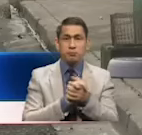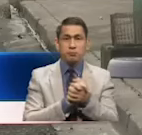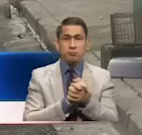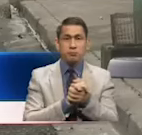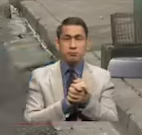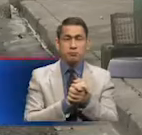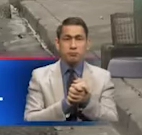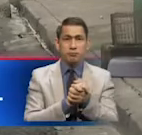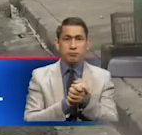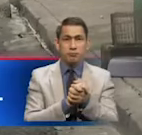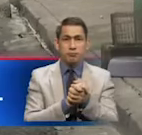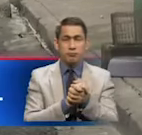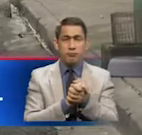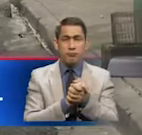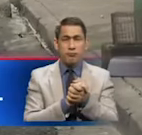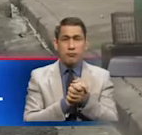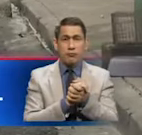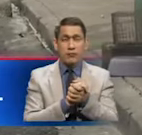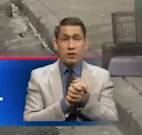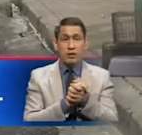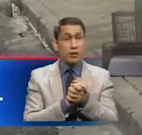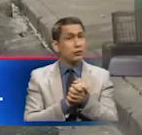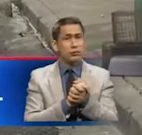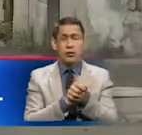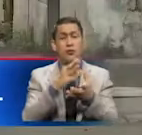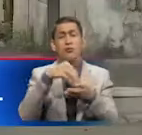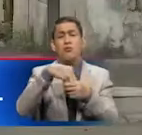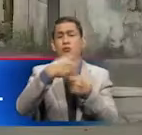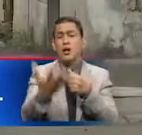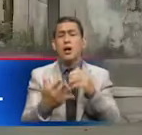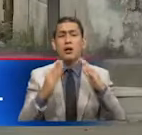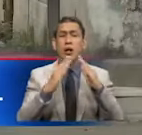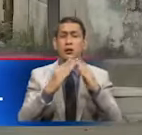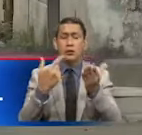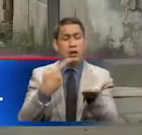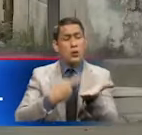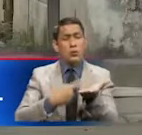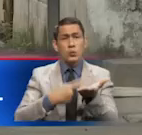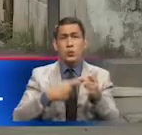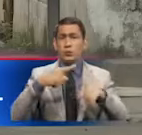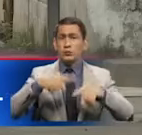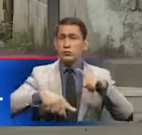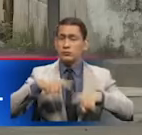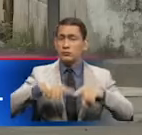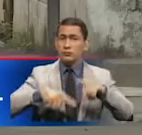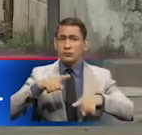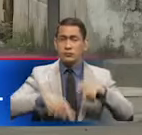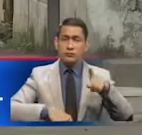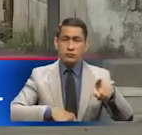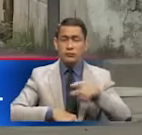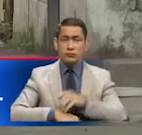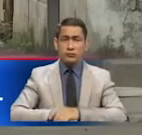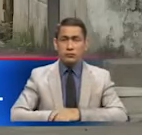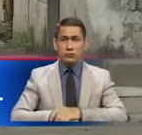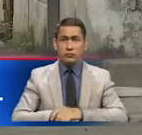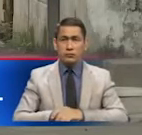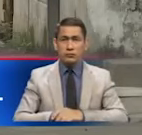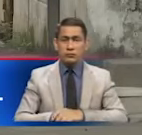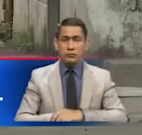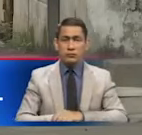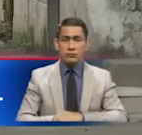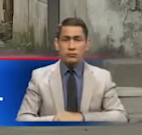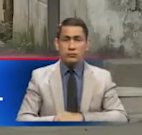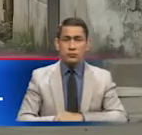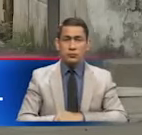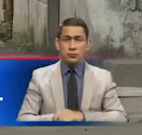estaban sentados allí, ahí afuera en el portal, como siempre se reunieron. ¿Sí? Él estaba de espalda y vinieron por el lado y